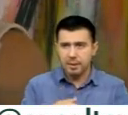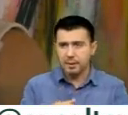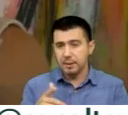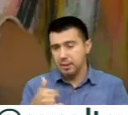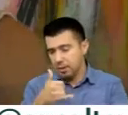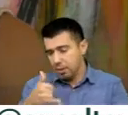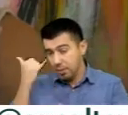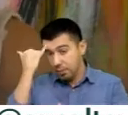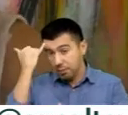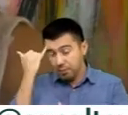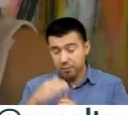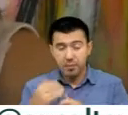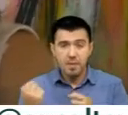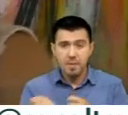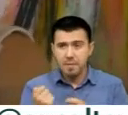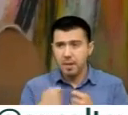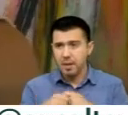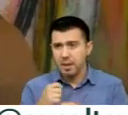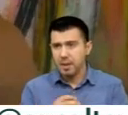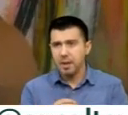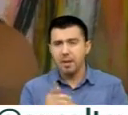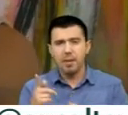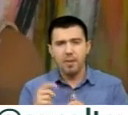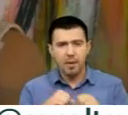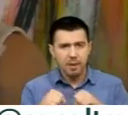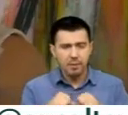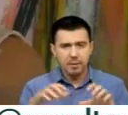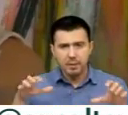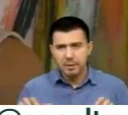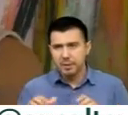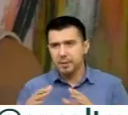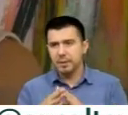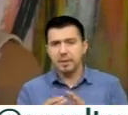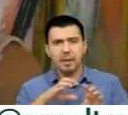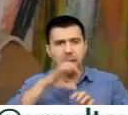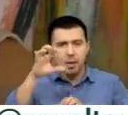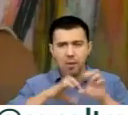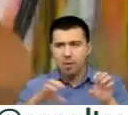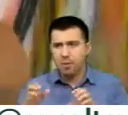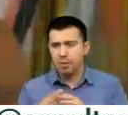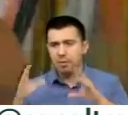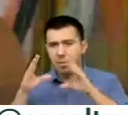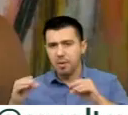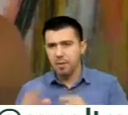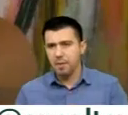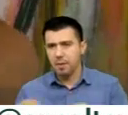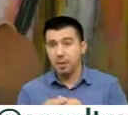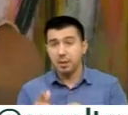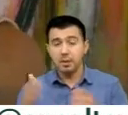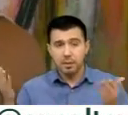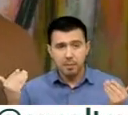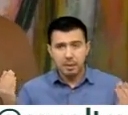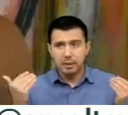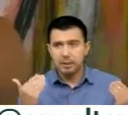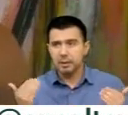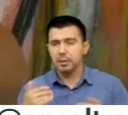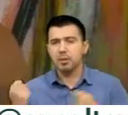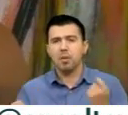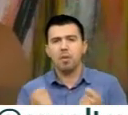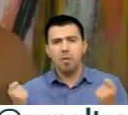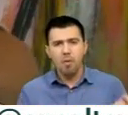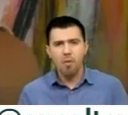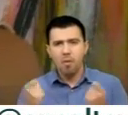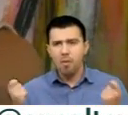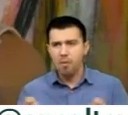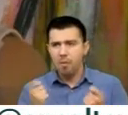empiezan desde las actividades, los eventos, la misma decoración navideña, el comercio en general, pues con